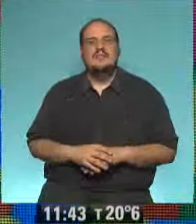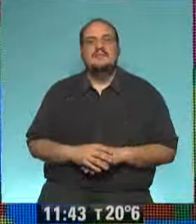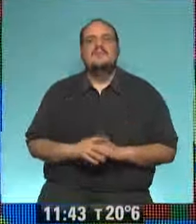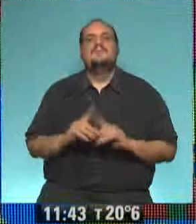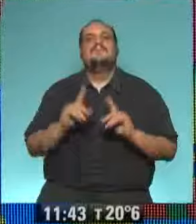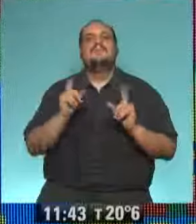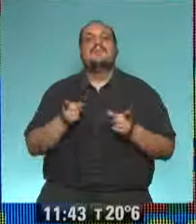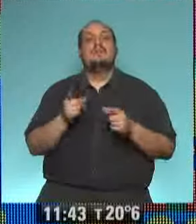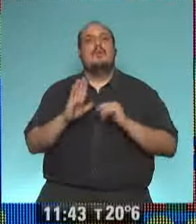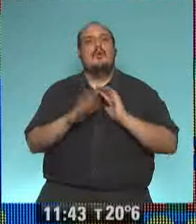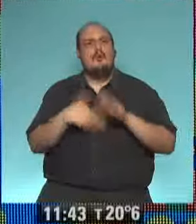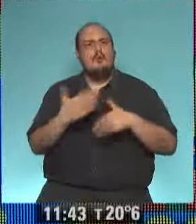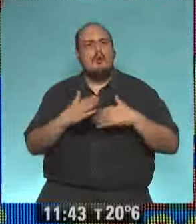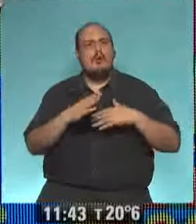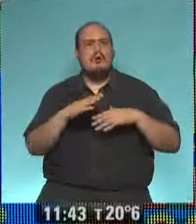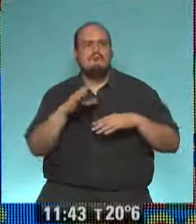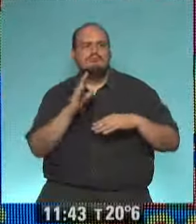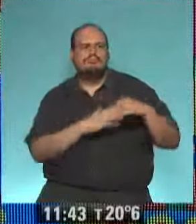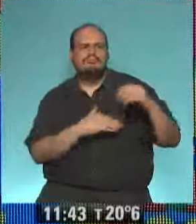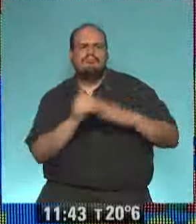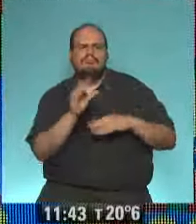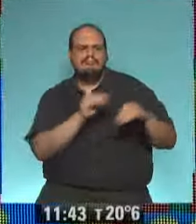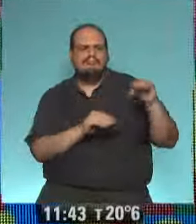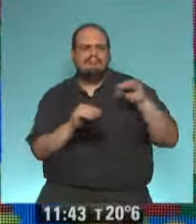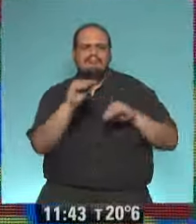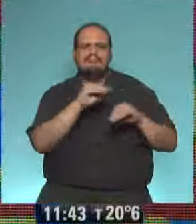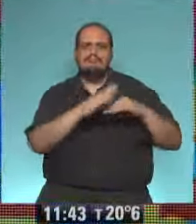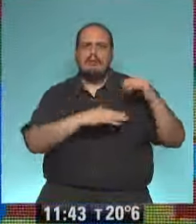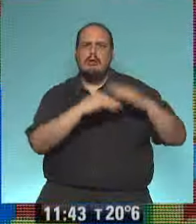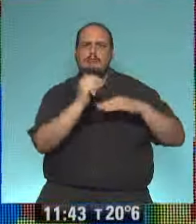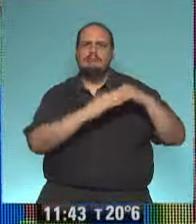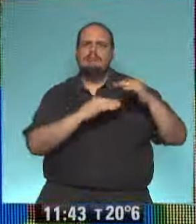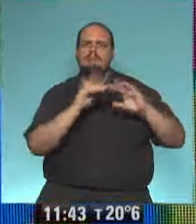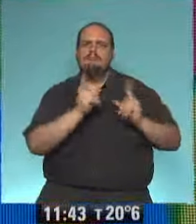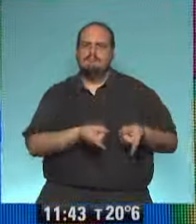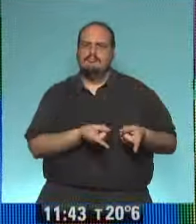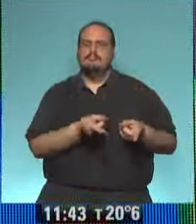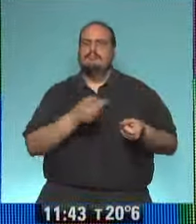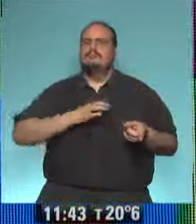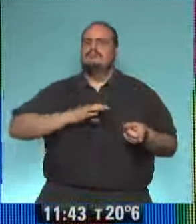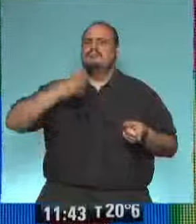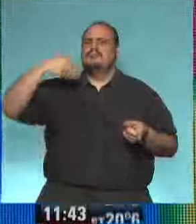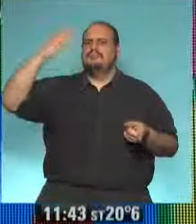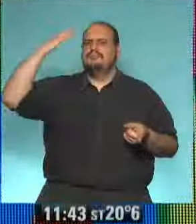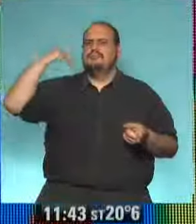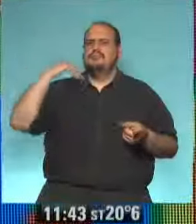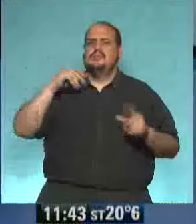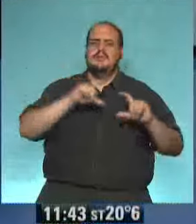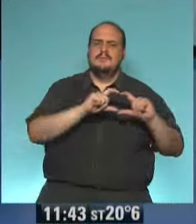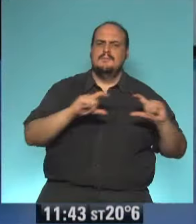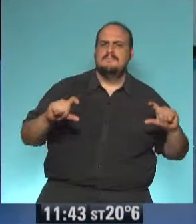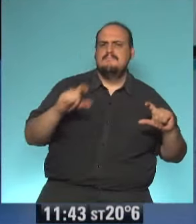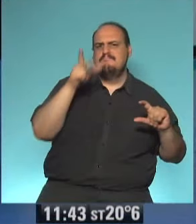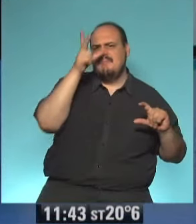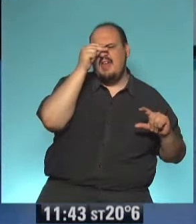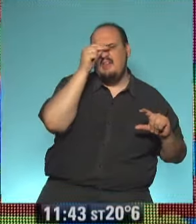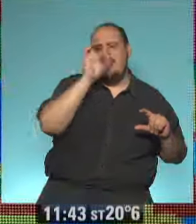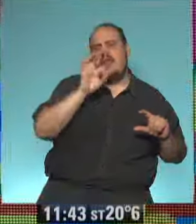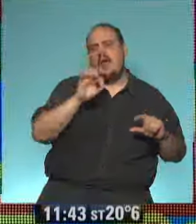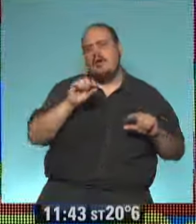juegos de construcción que estuvimos viendo ayer. Esos juegos de construcción también desde hace mucho tiempo con fichas de madera, con